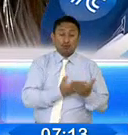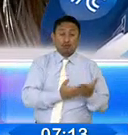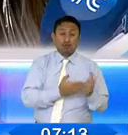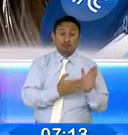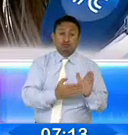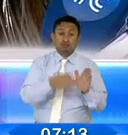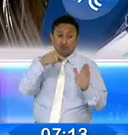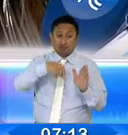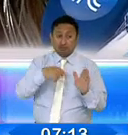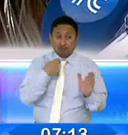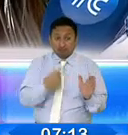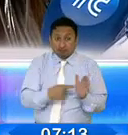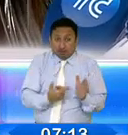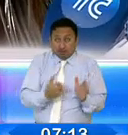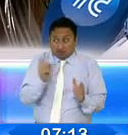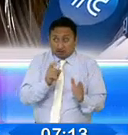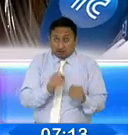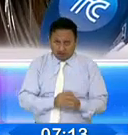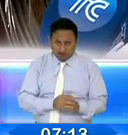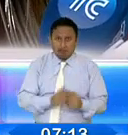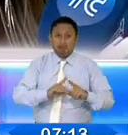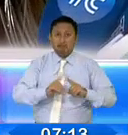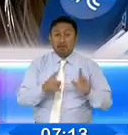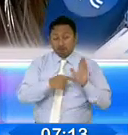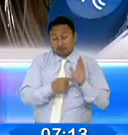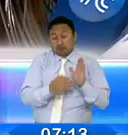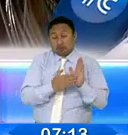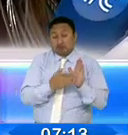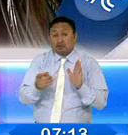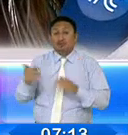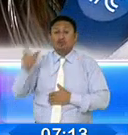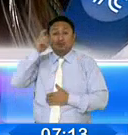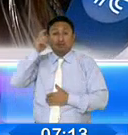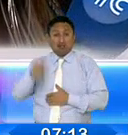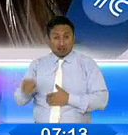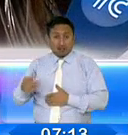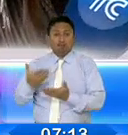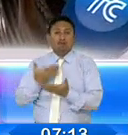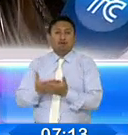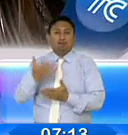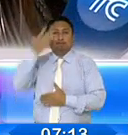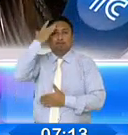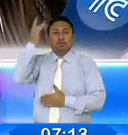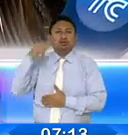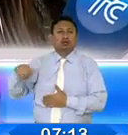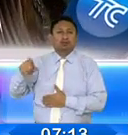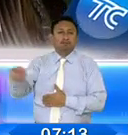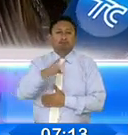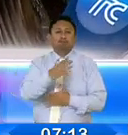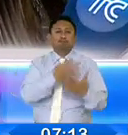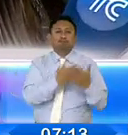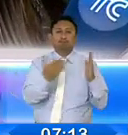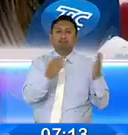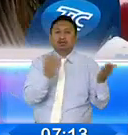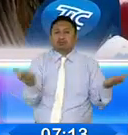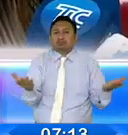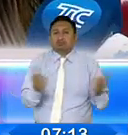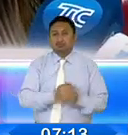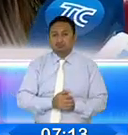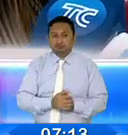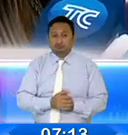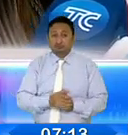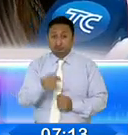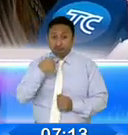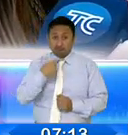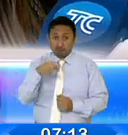no es necesario, sino que Fiscalía debe fundamentar la razón del por qué pide prisión preventiva, lo cual no lo ha hecho en este